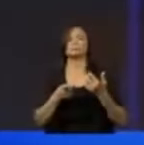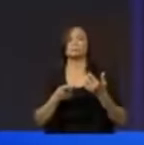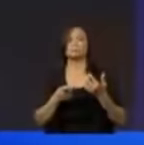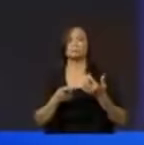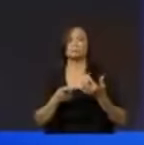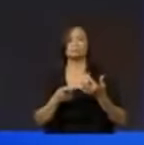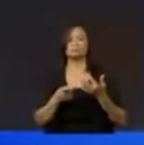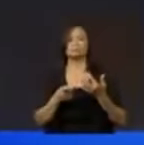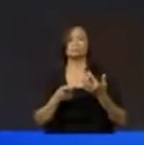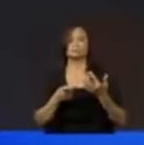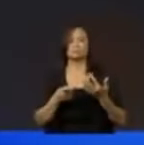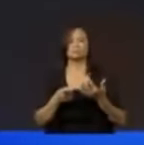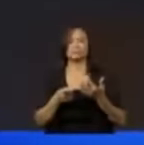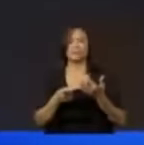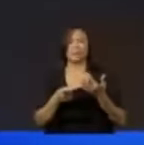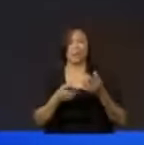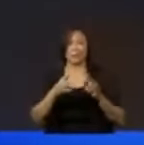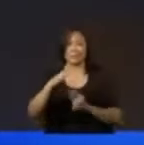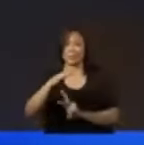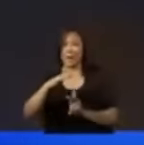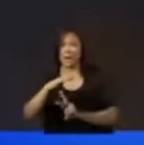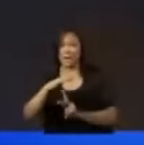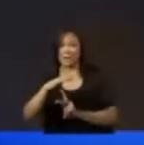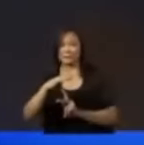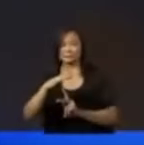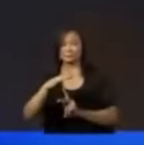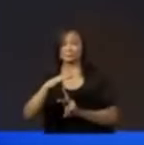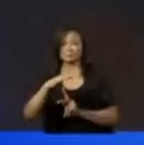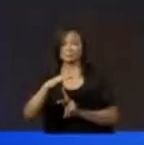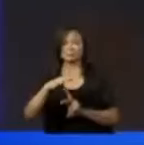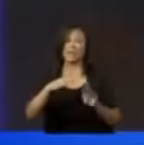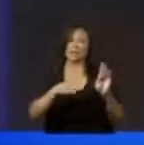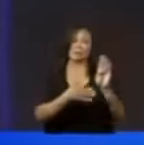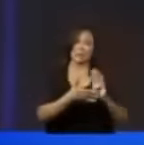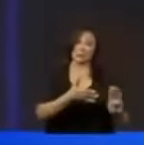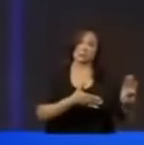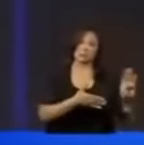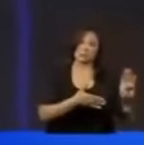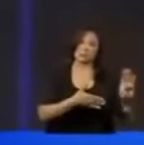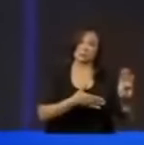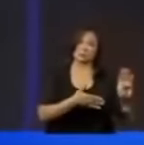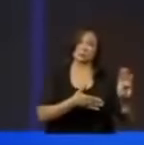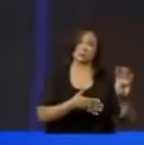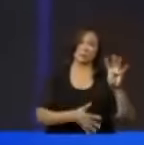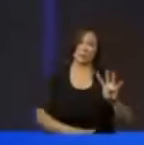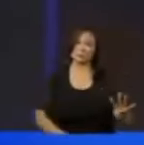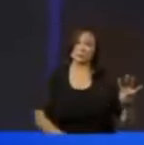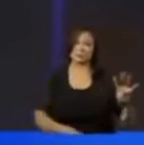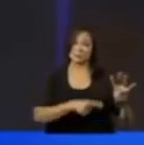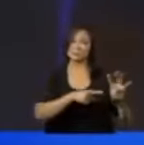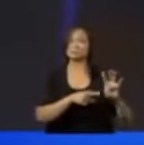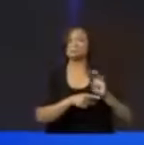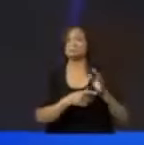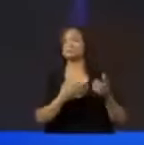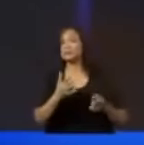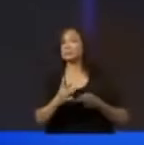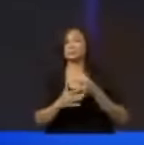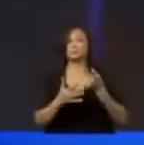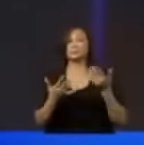duran la etapa primaria, el bachillerato, muchas